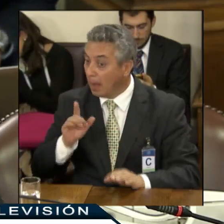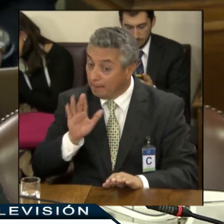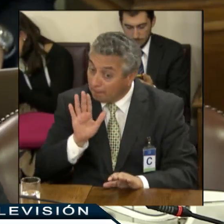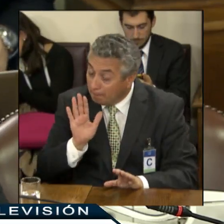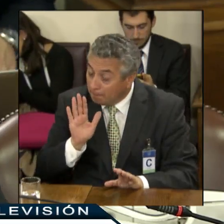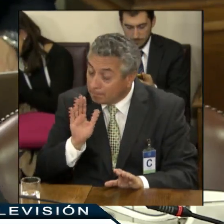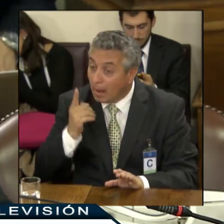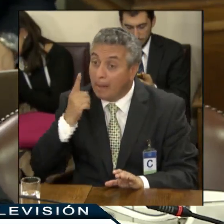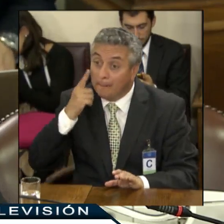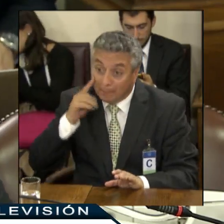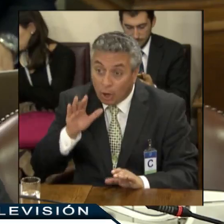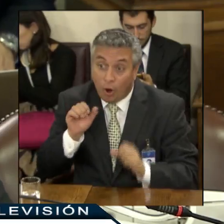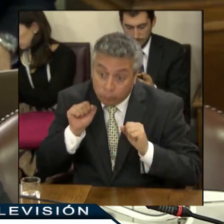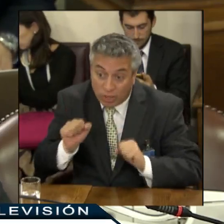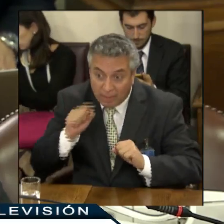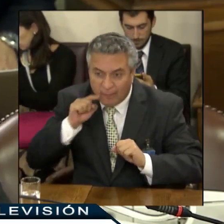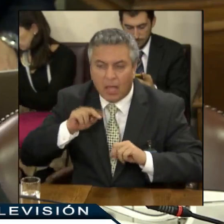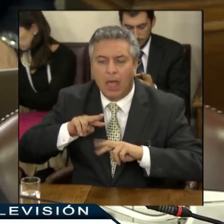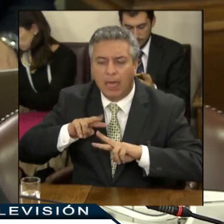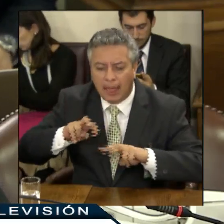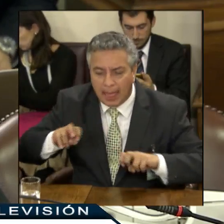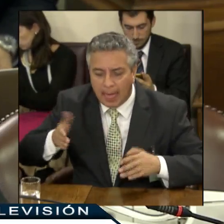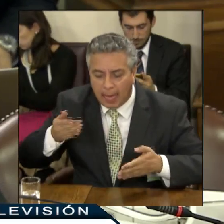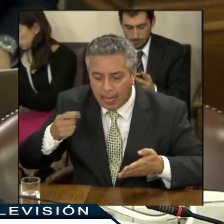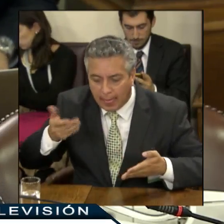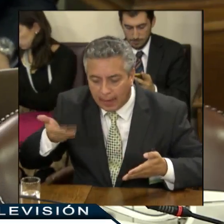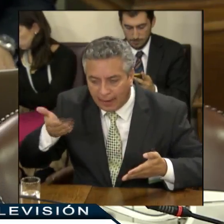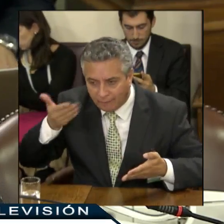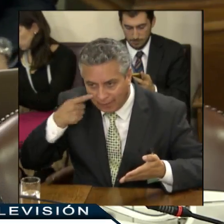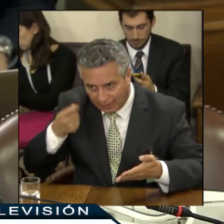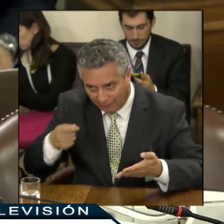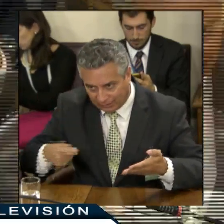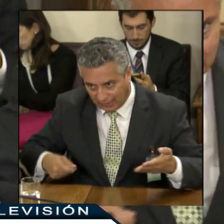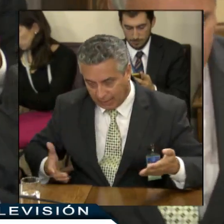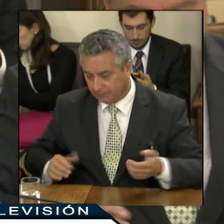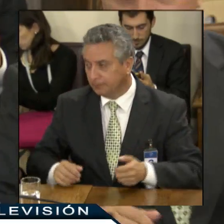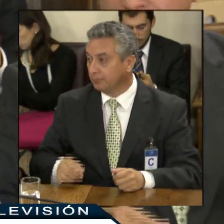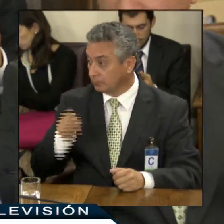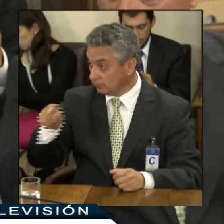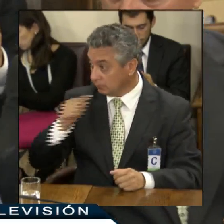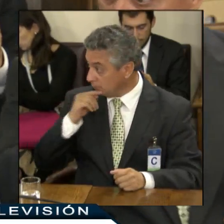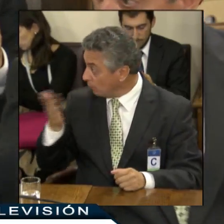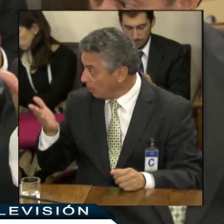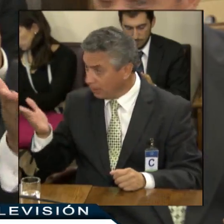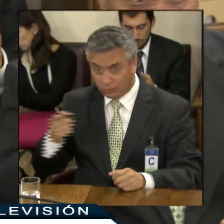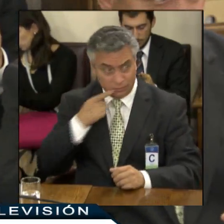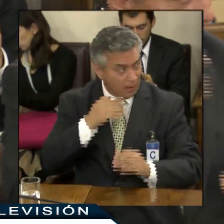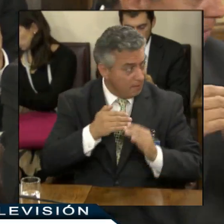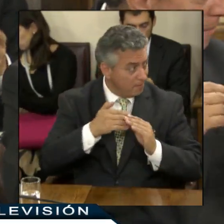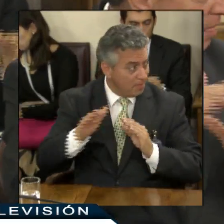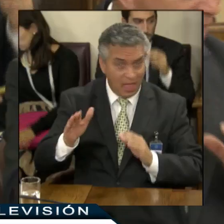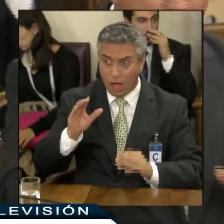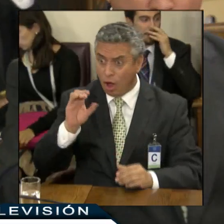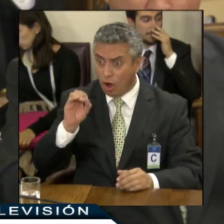pero podríamos revisar eso seede para queo debiéramos enviar un